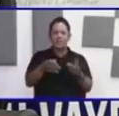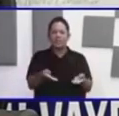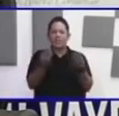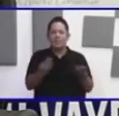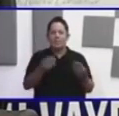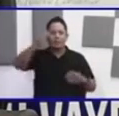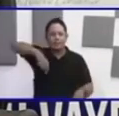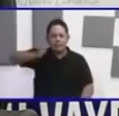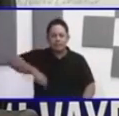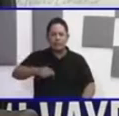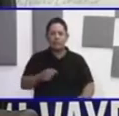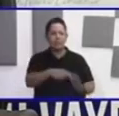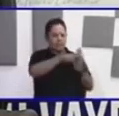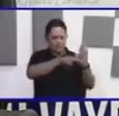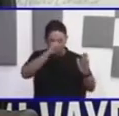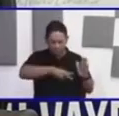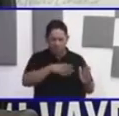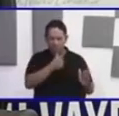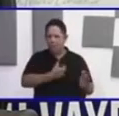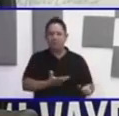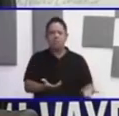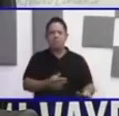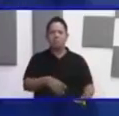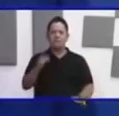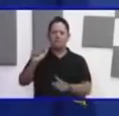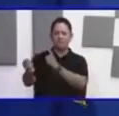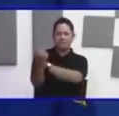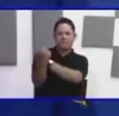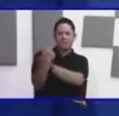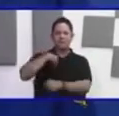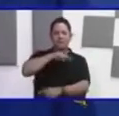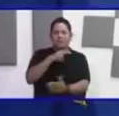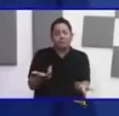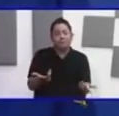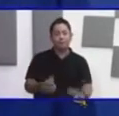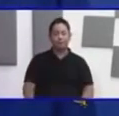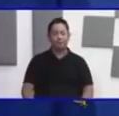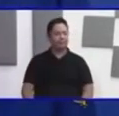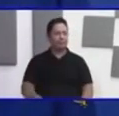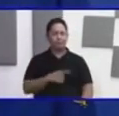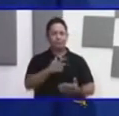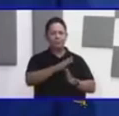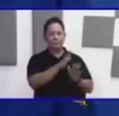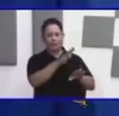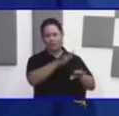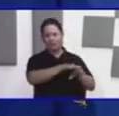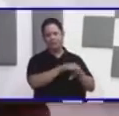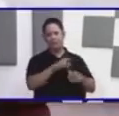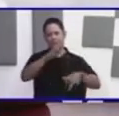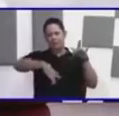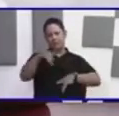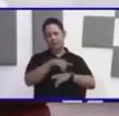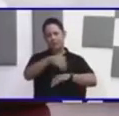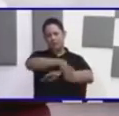con la normatividad. Ahí, señor secretario de Infraestructura, quiero tener un concepto que